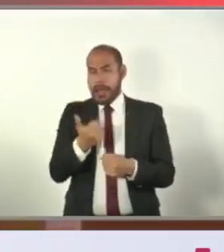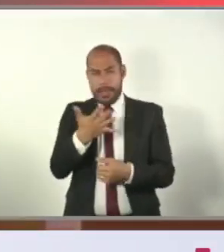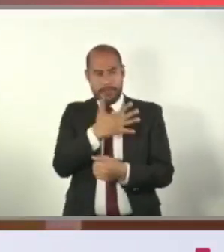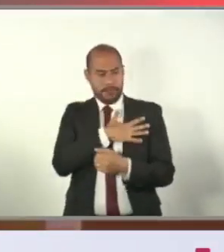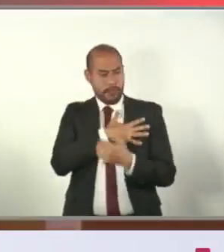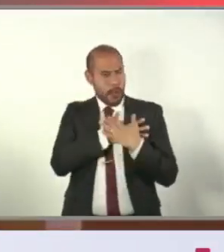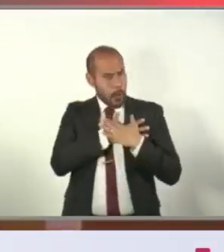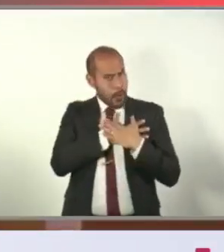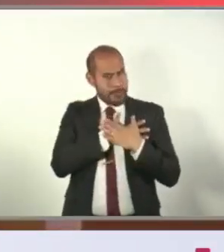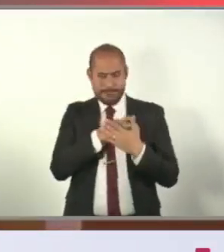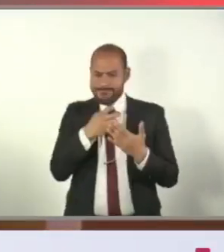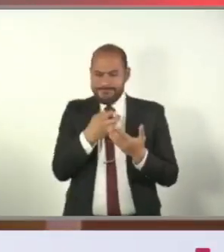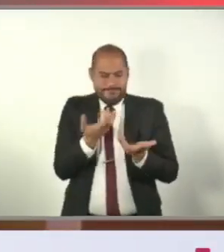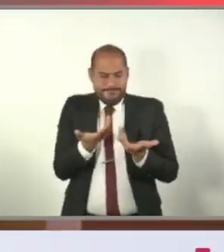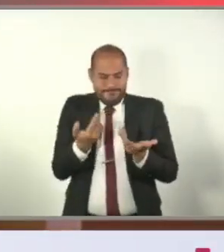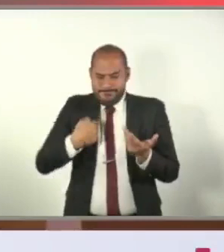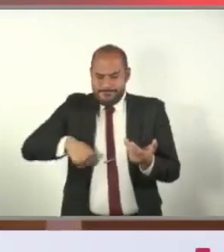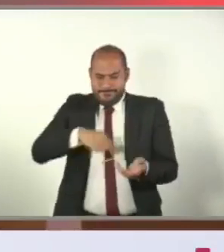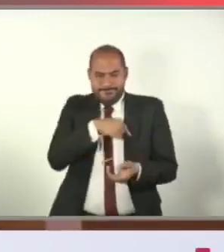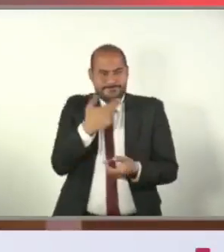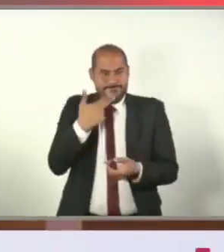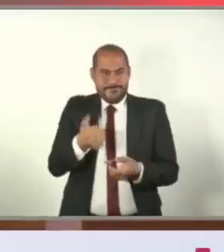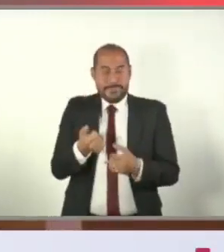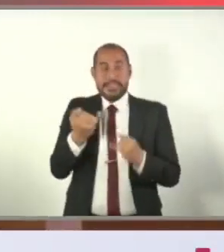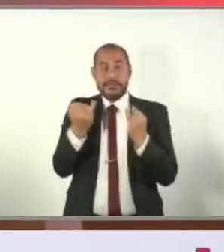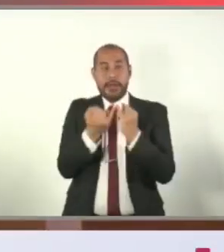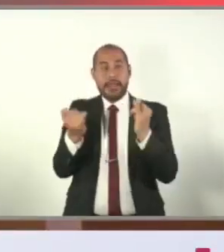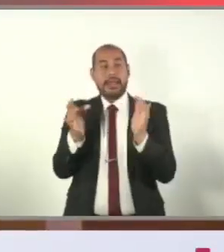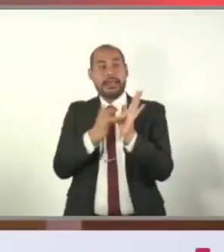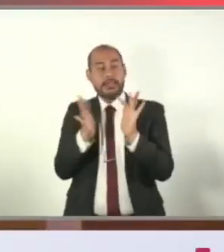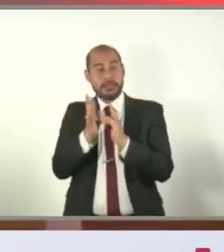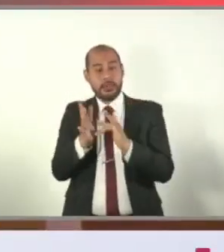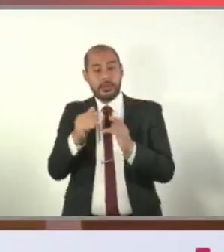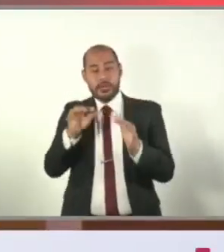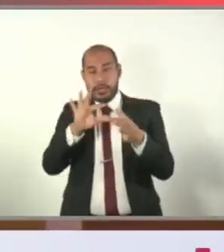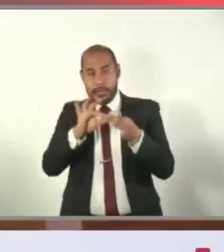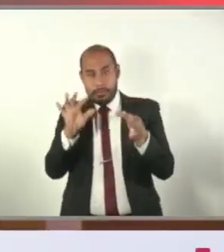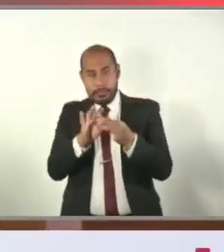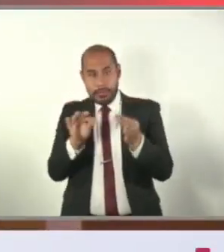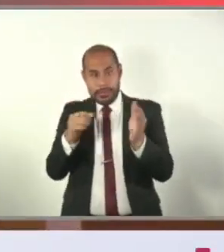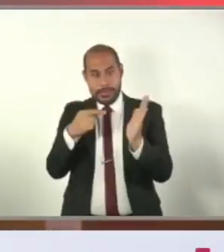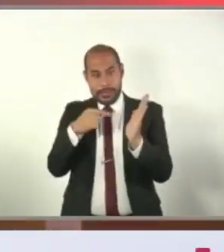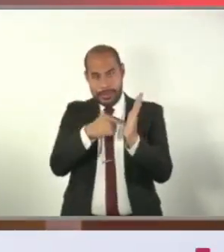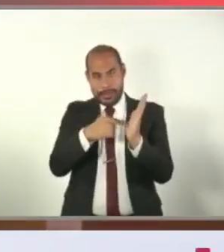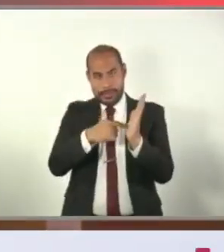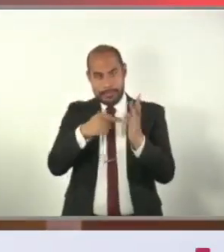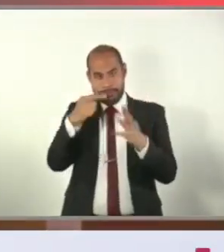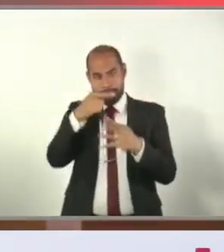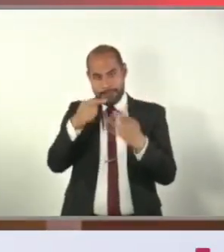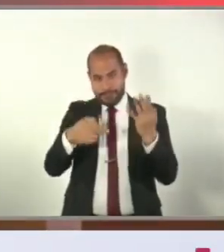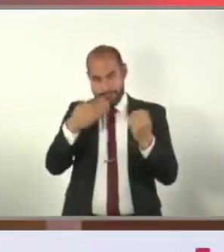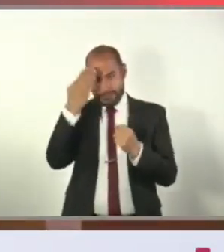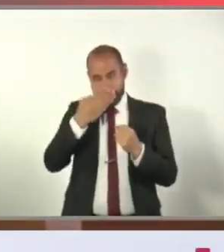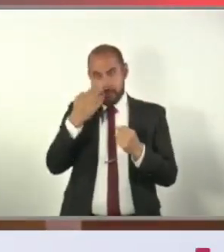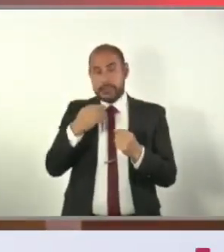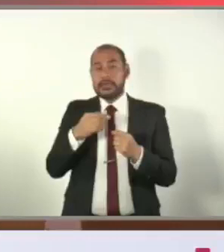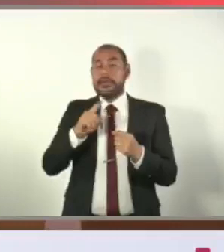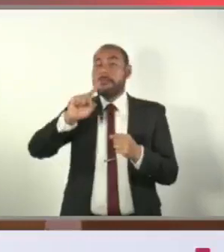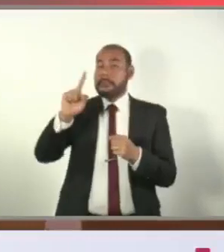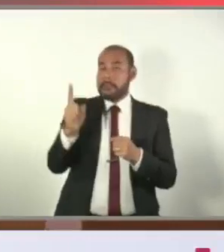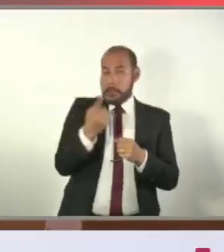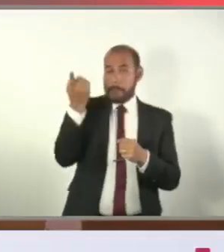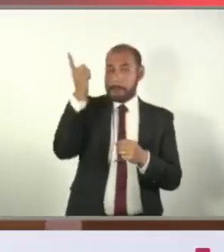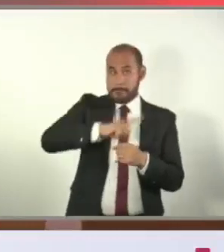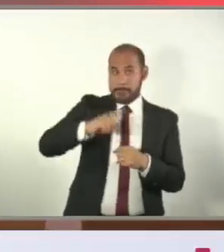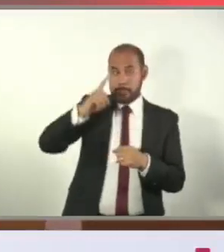Jesús en su Evangelio dice que el amor, el primer mandamiento es el del amor a Dios,